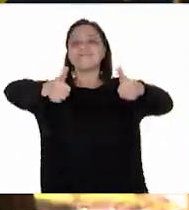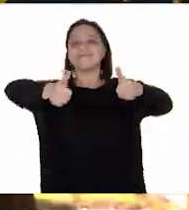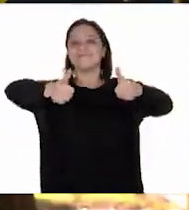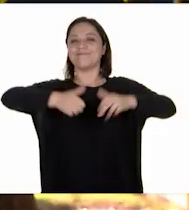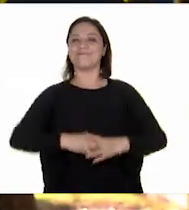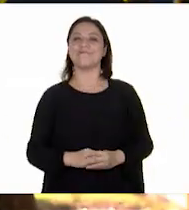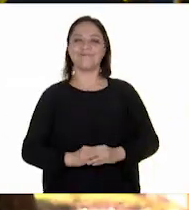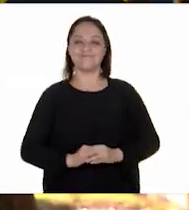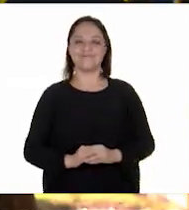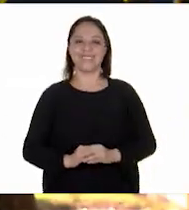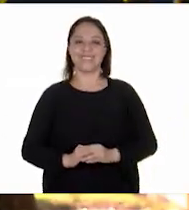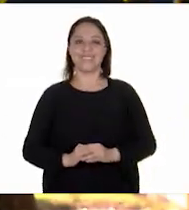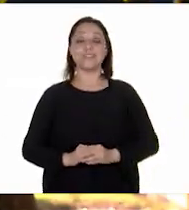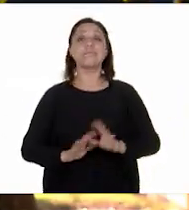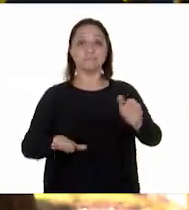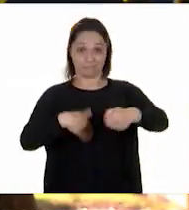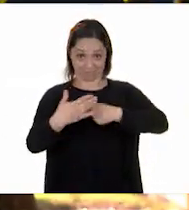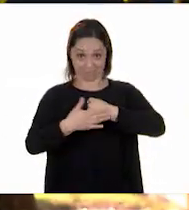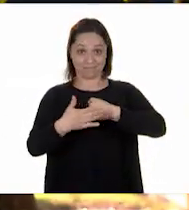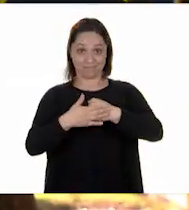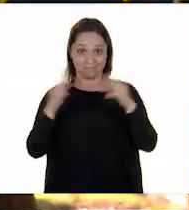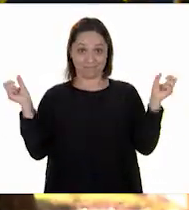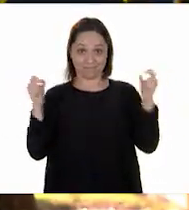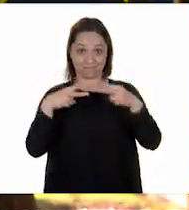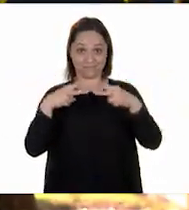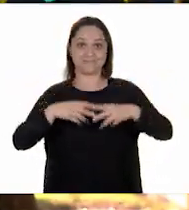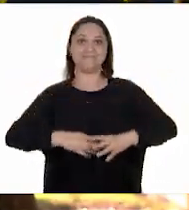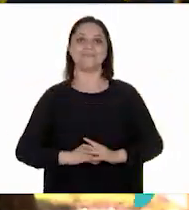bien! ¡Nos vemos pronto!